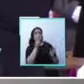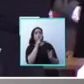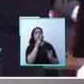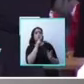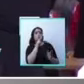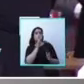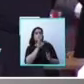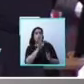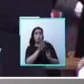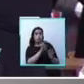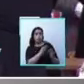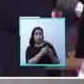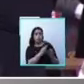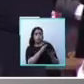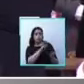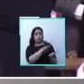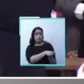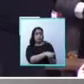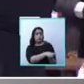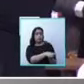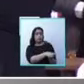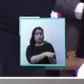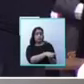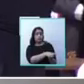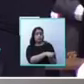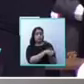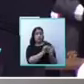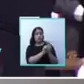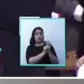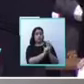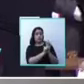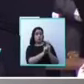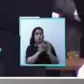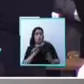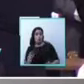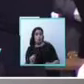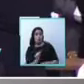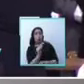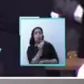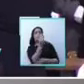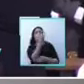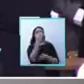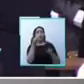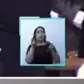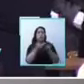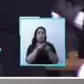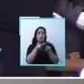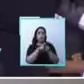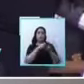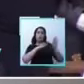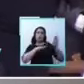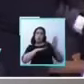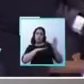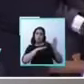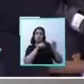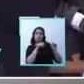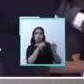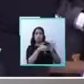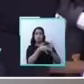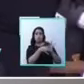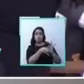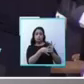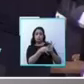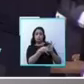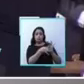lo dijimos en algún artículo que se escribió en un medio de comunicación mexicano. Pero concretamente,